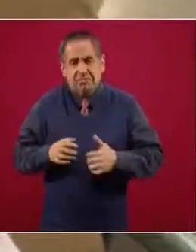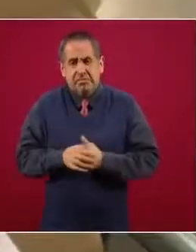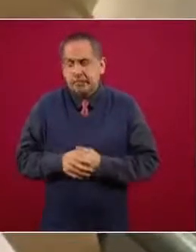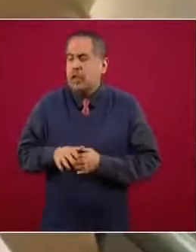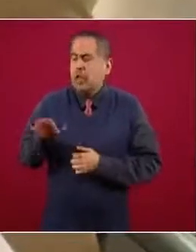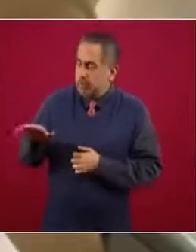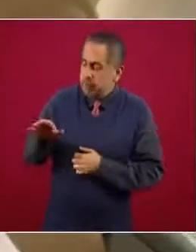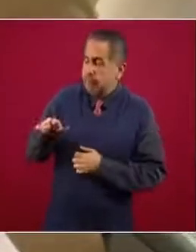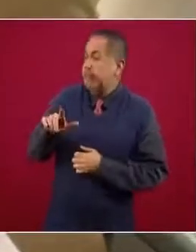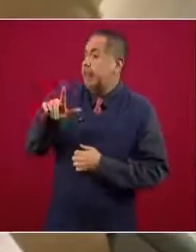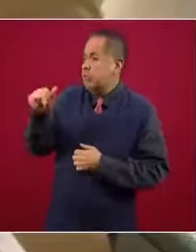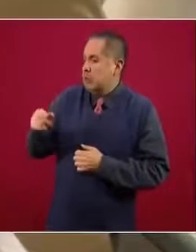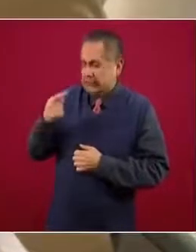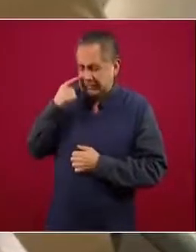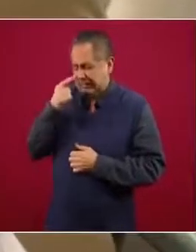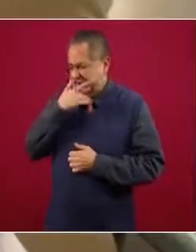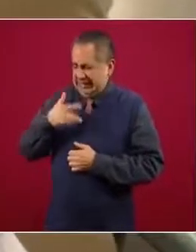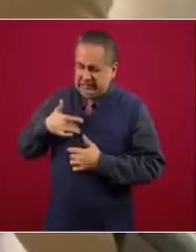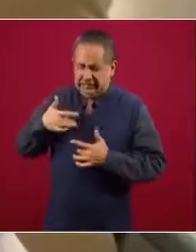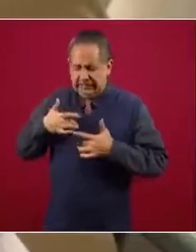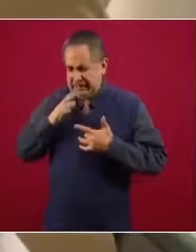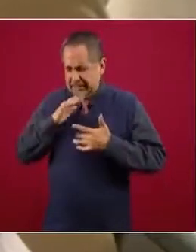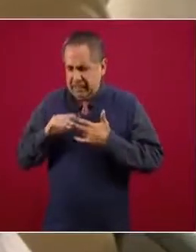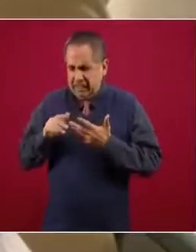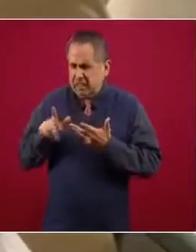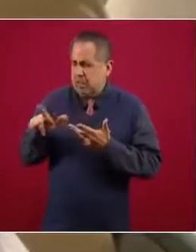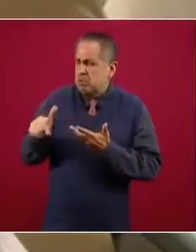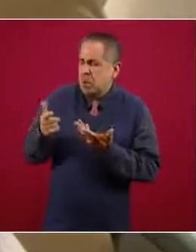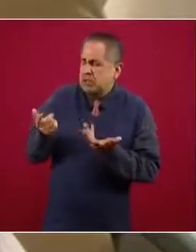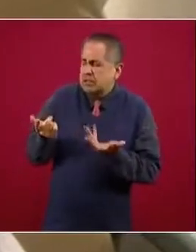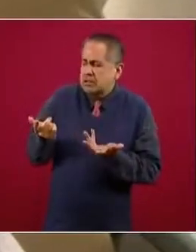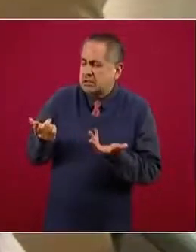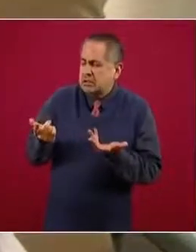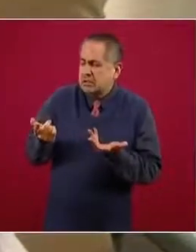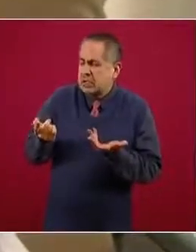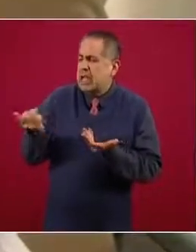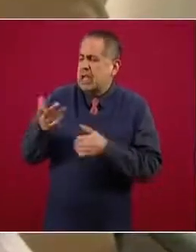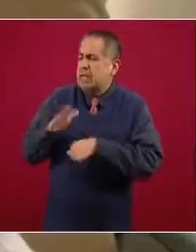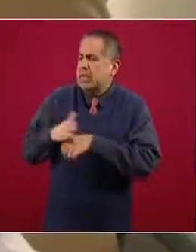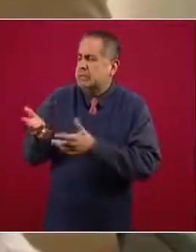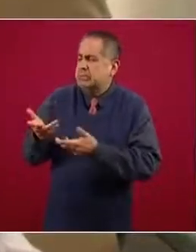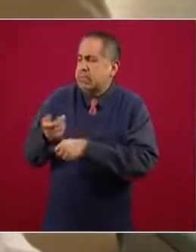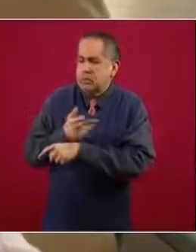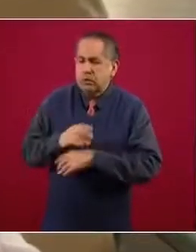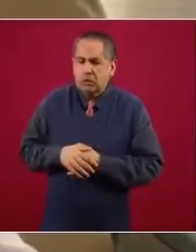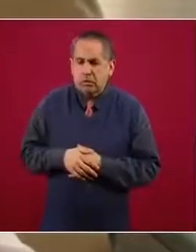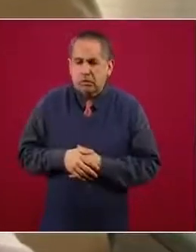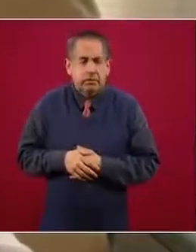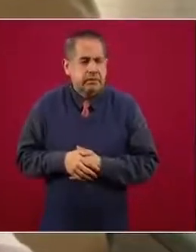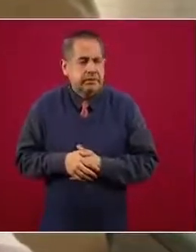Después de que empezó con los síntomas, ¿qué más hicieron?